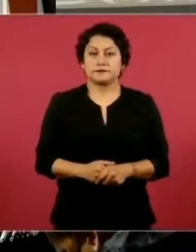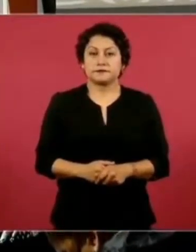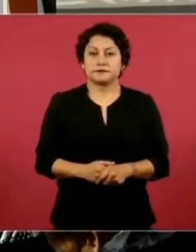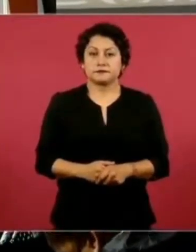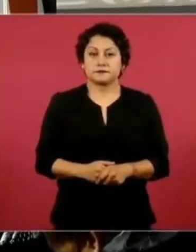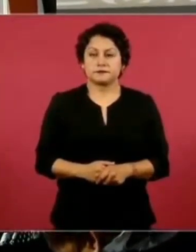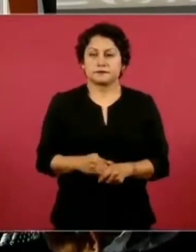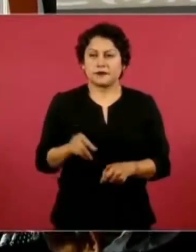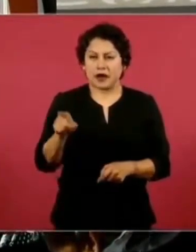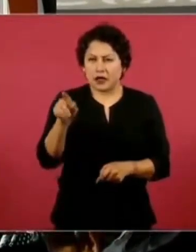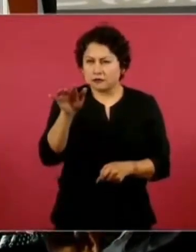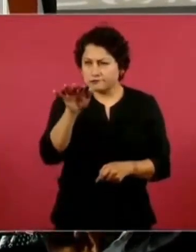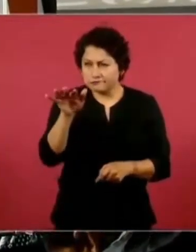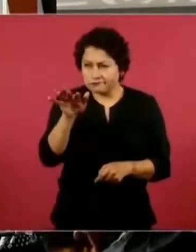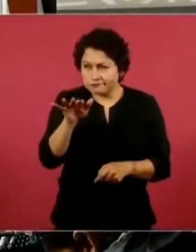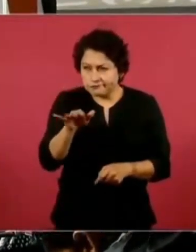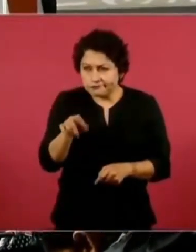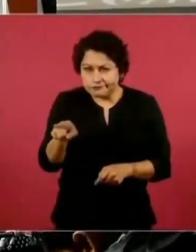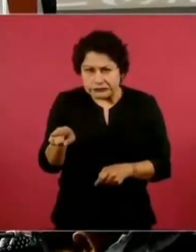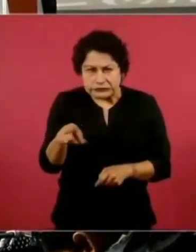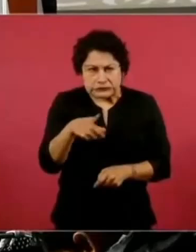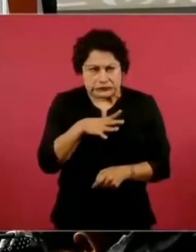Por aquí debe estar.